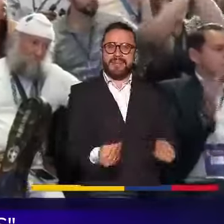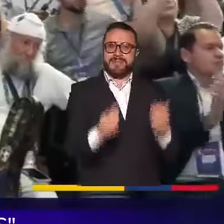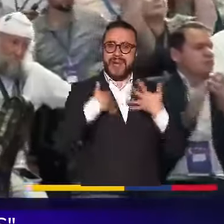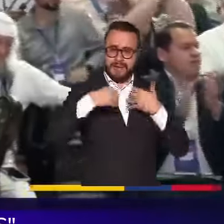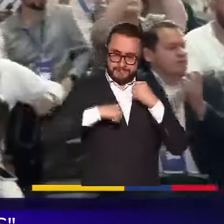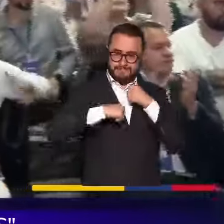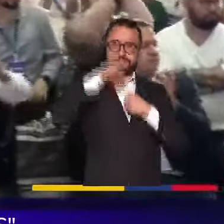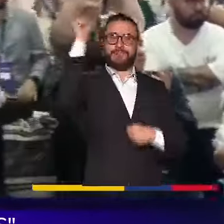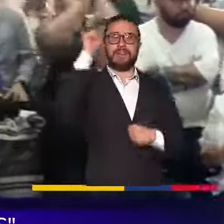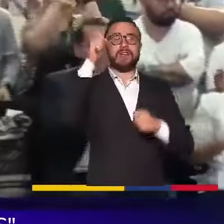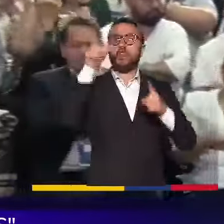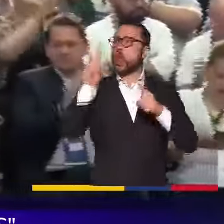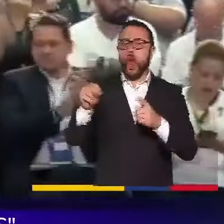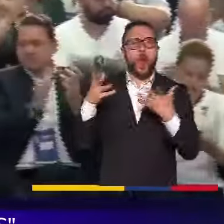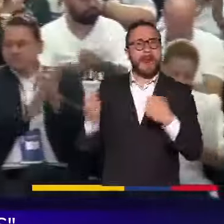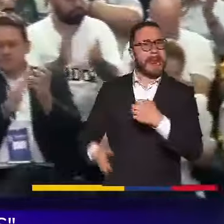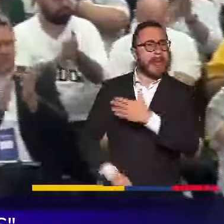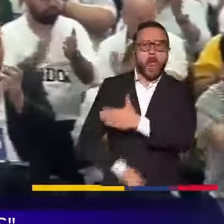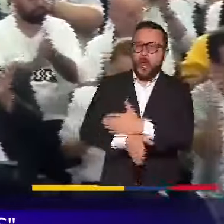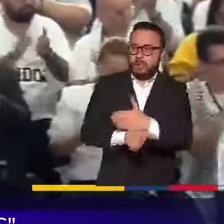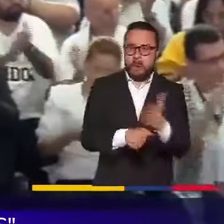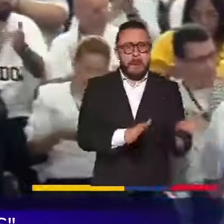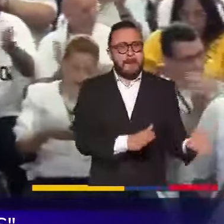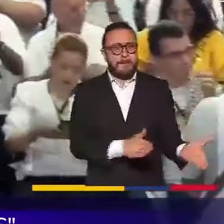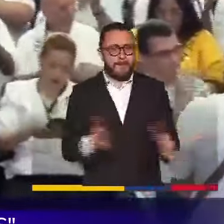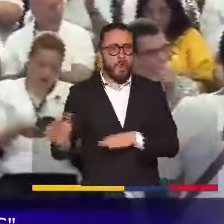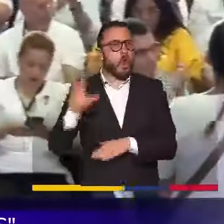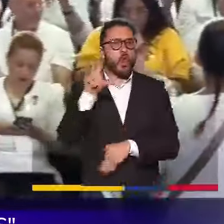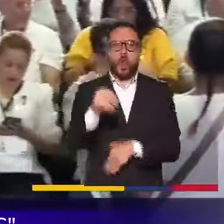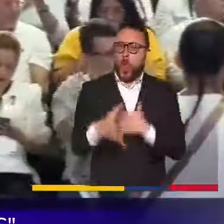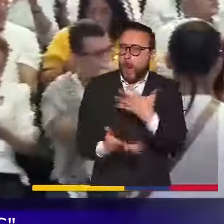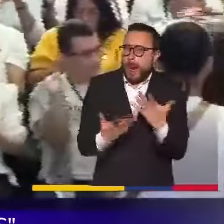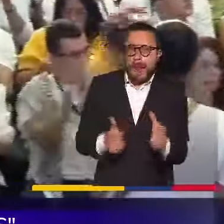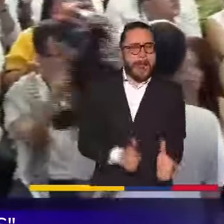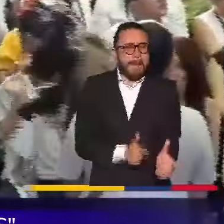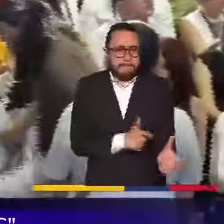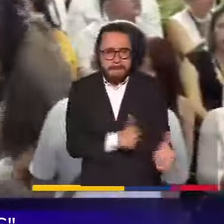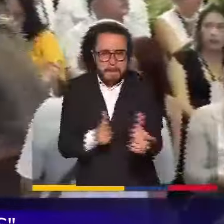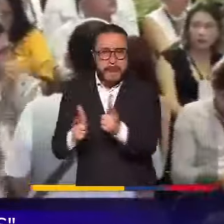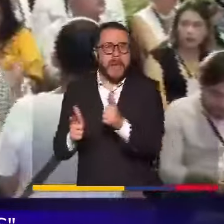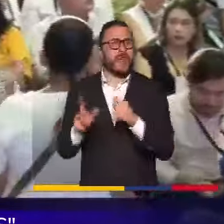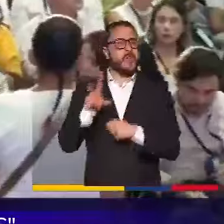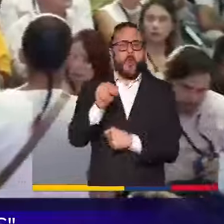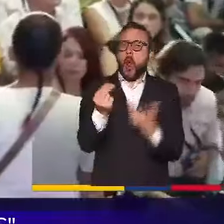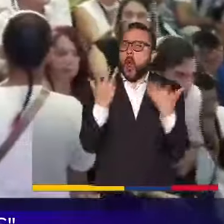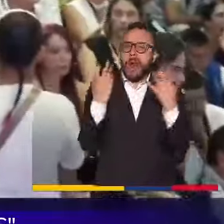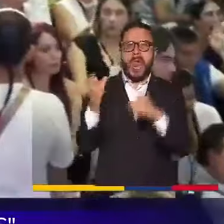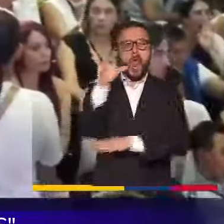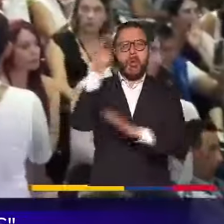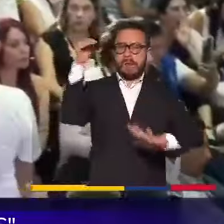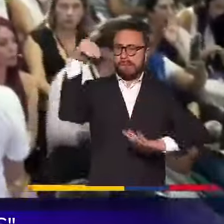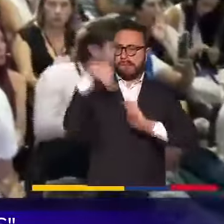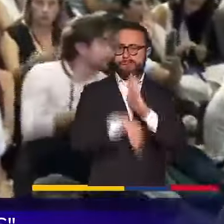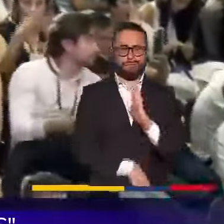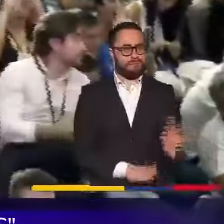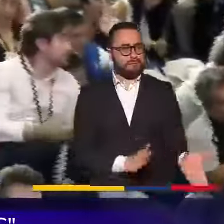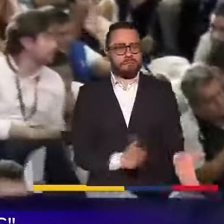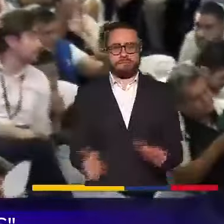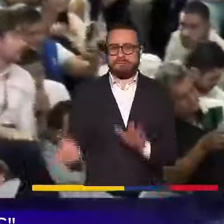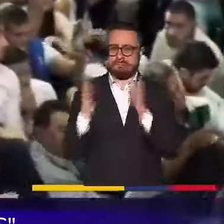querían más masacre, no querían más asesinato, no querían más un país hundido en la